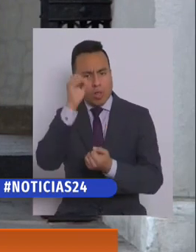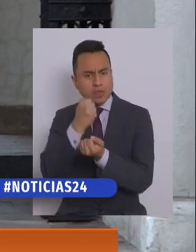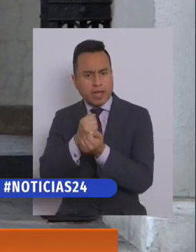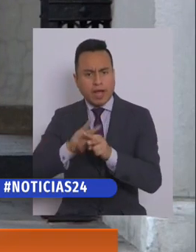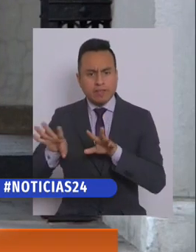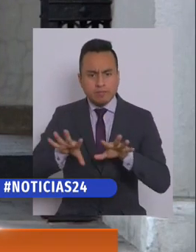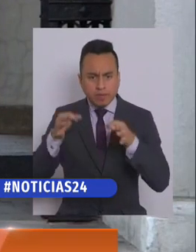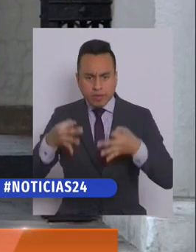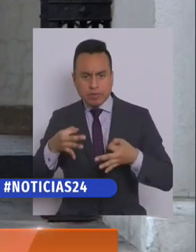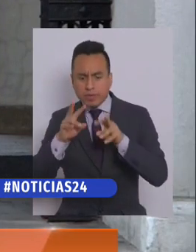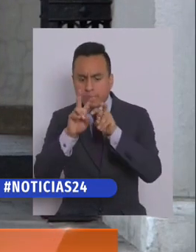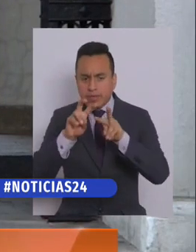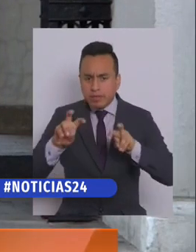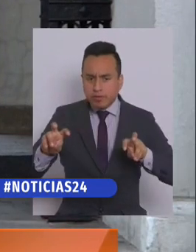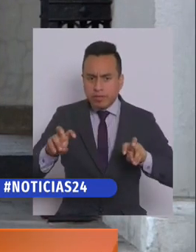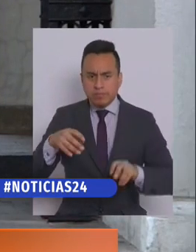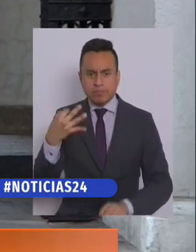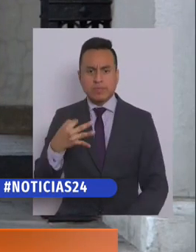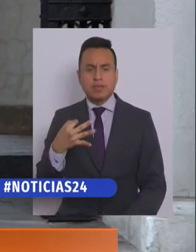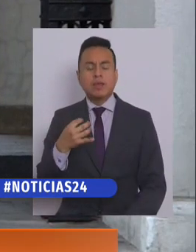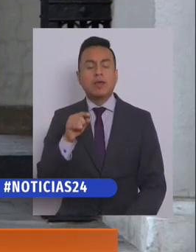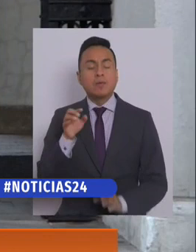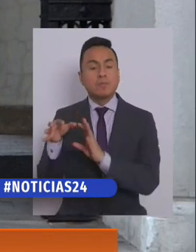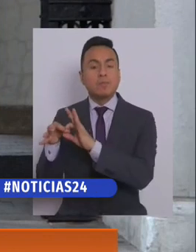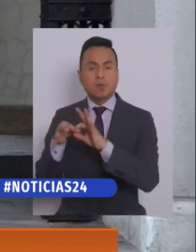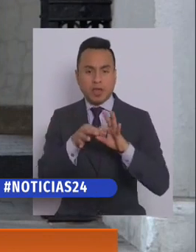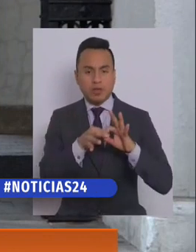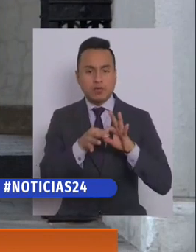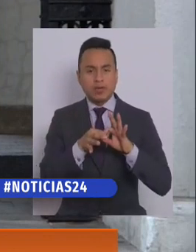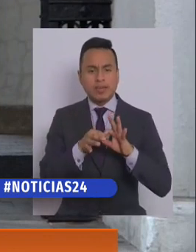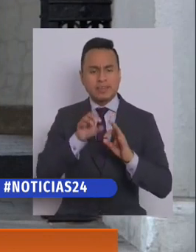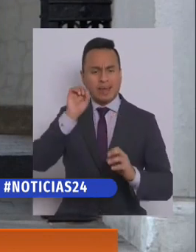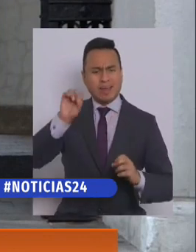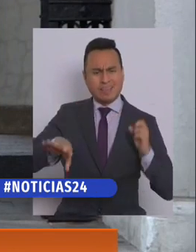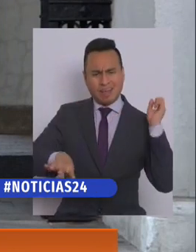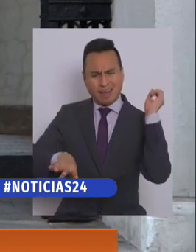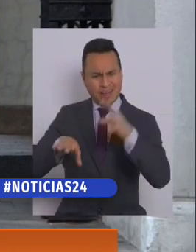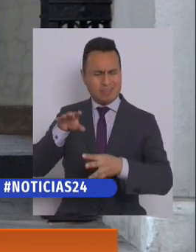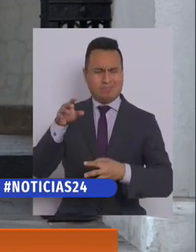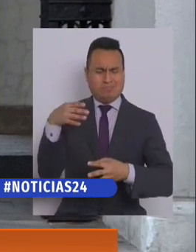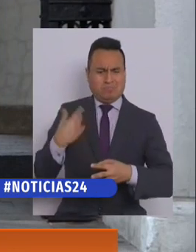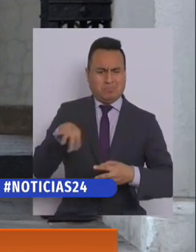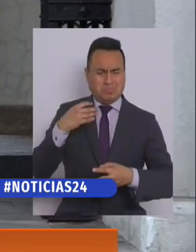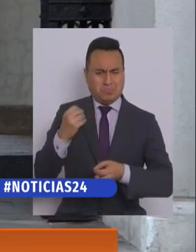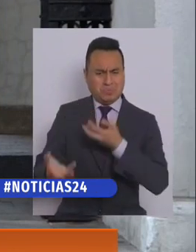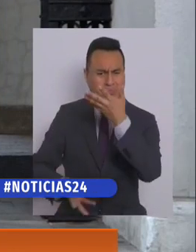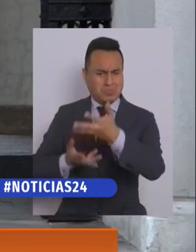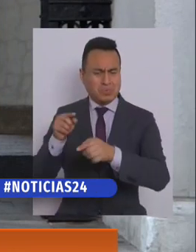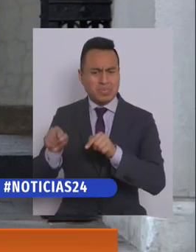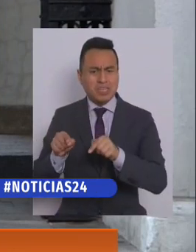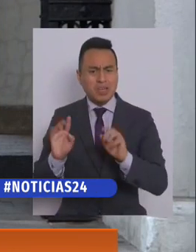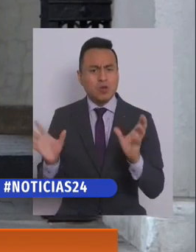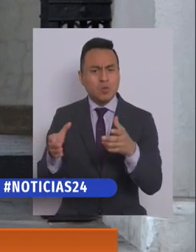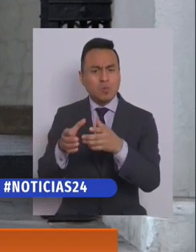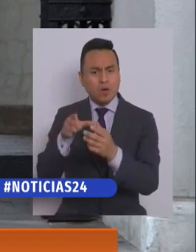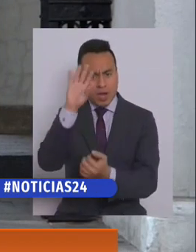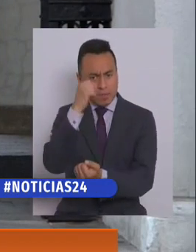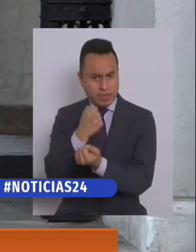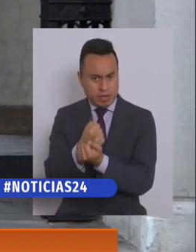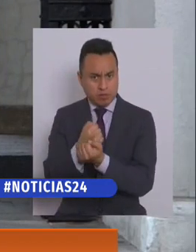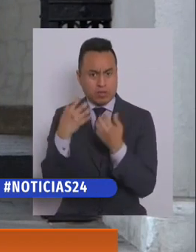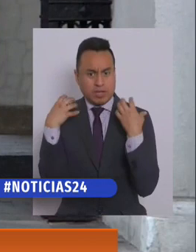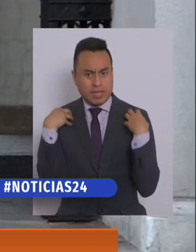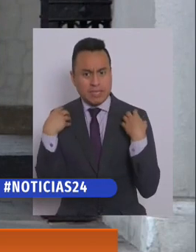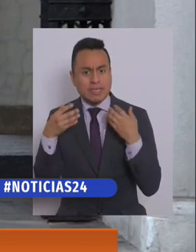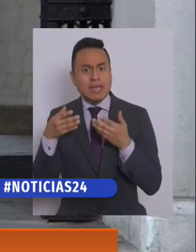eficacia de la acción investigativa. Y por ello, creo que este ataque a este grupo de carabineros dirigidos por